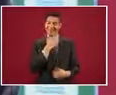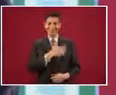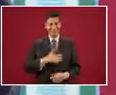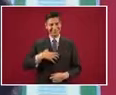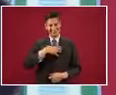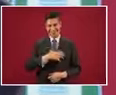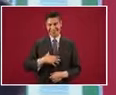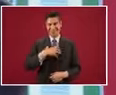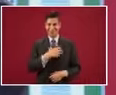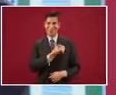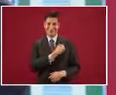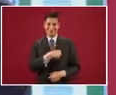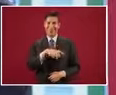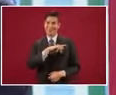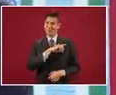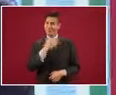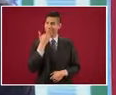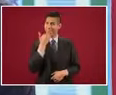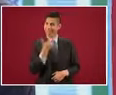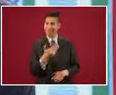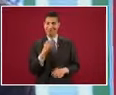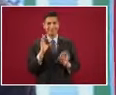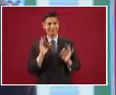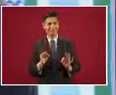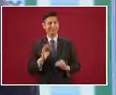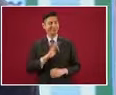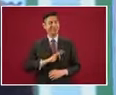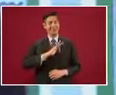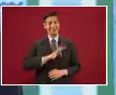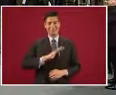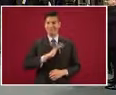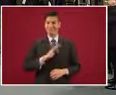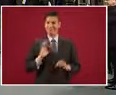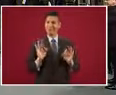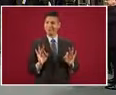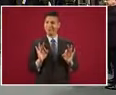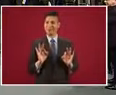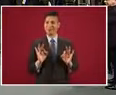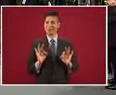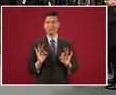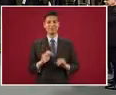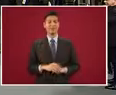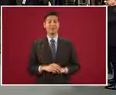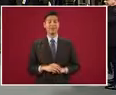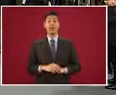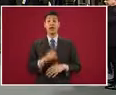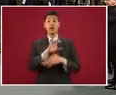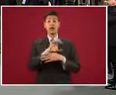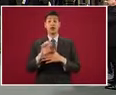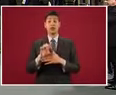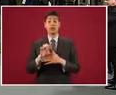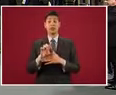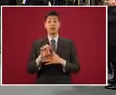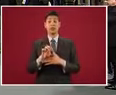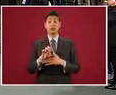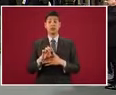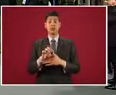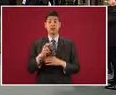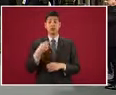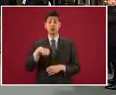uno sano, feliz, feliz, feliz, feliz. Entonces, vamos a